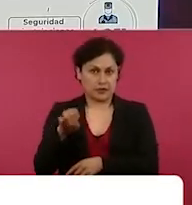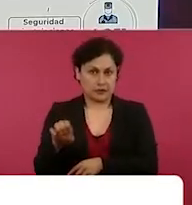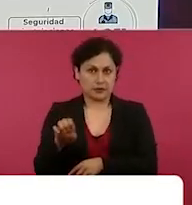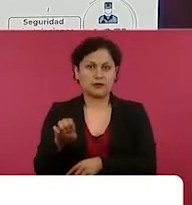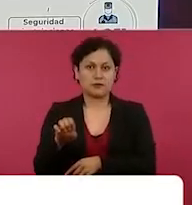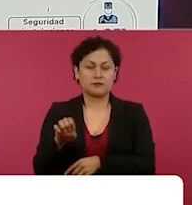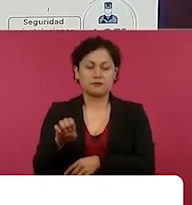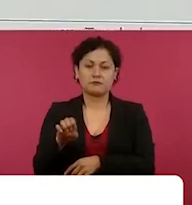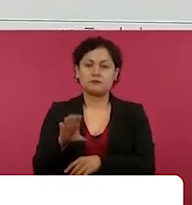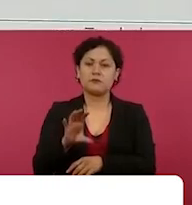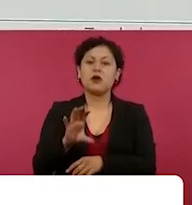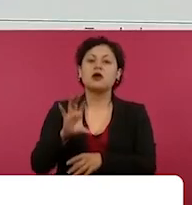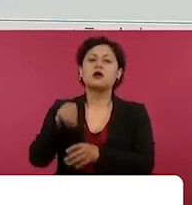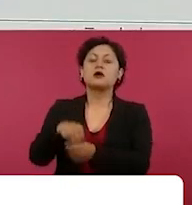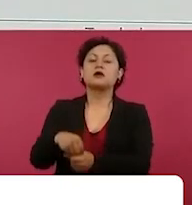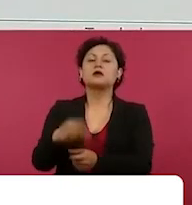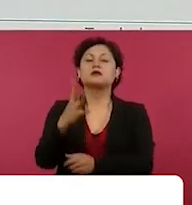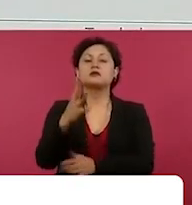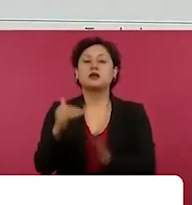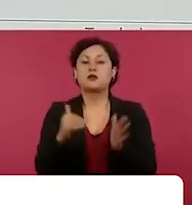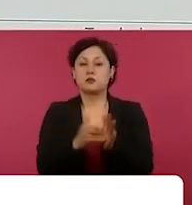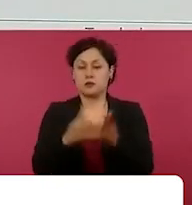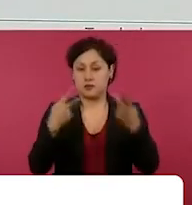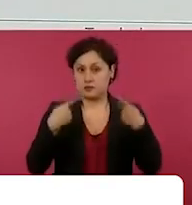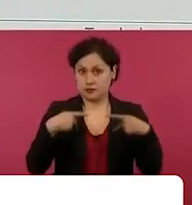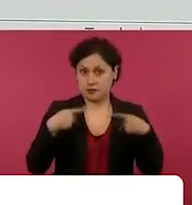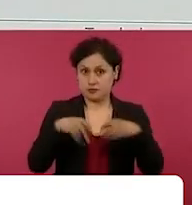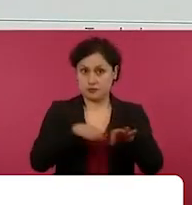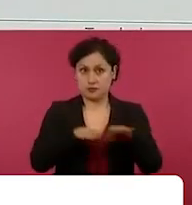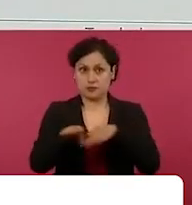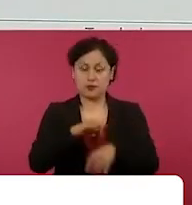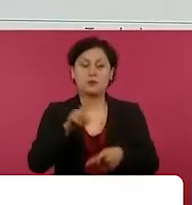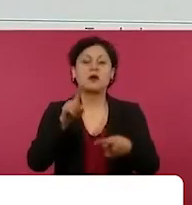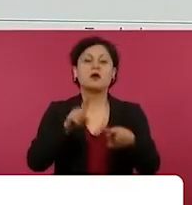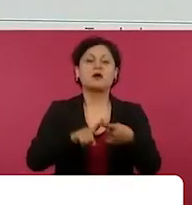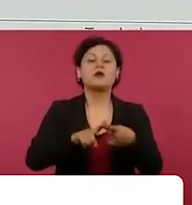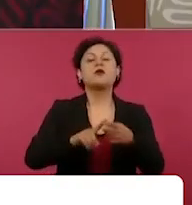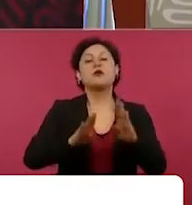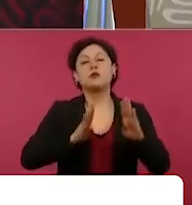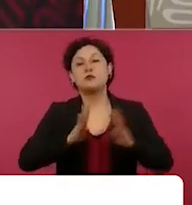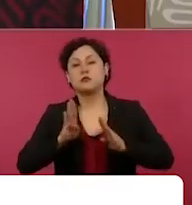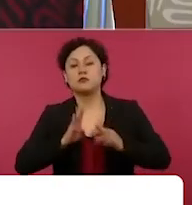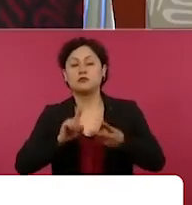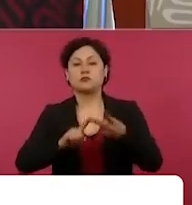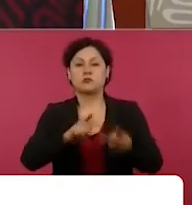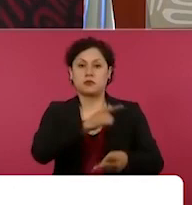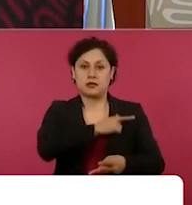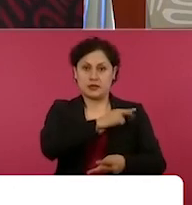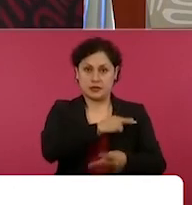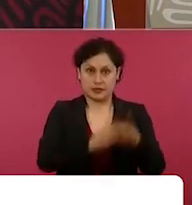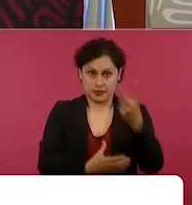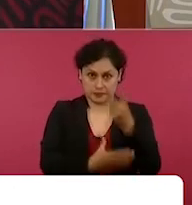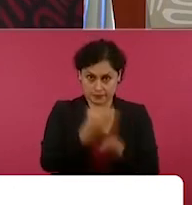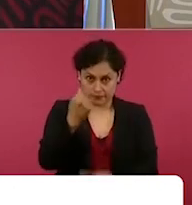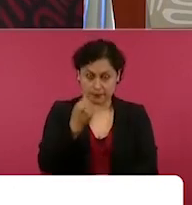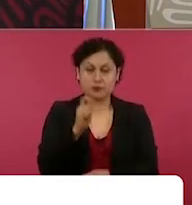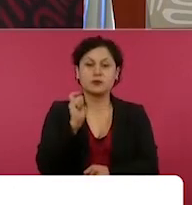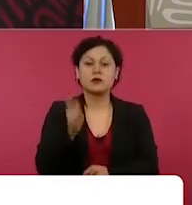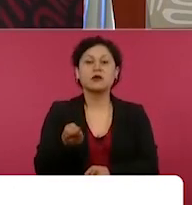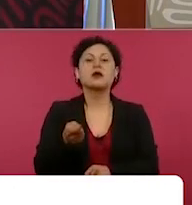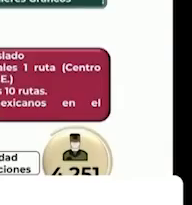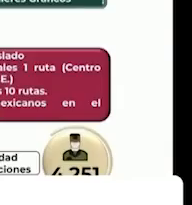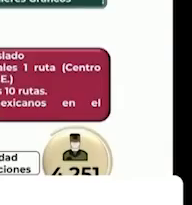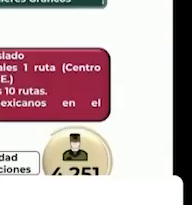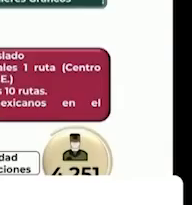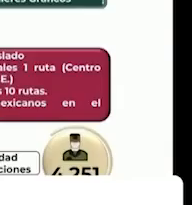ante finalmente este proceso electoral del próximo domingo 2 de julio. Entre ellos están los 3 candidatos a la presidencia de la República, quienes tienen